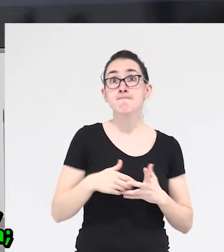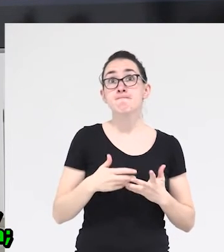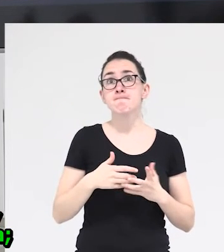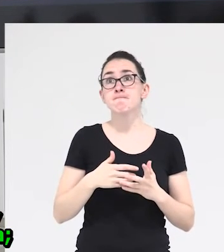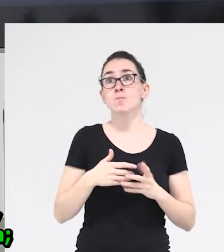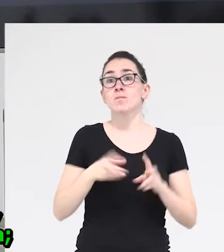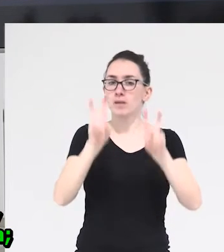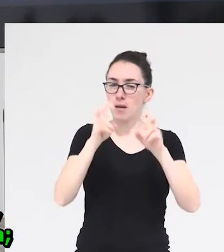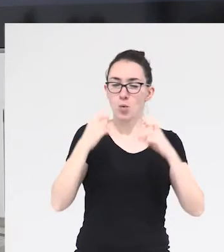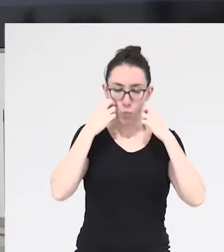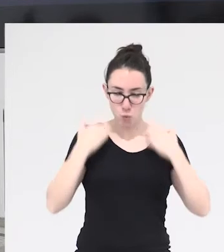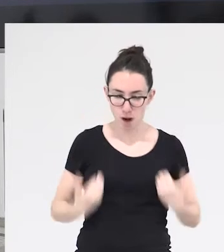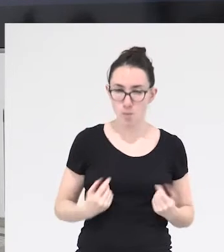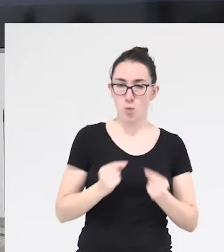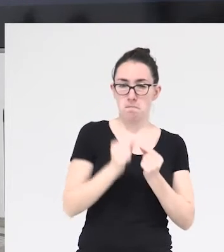obsesionado con